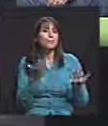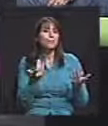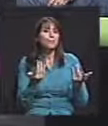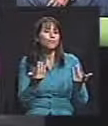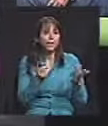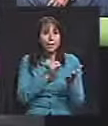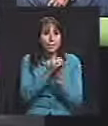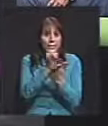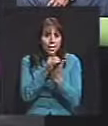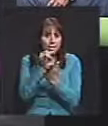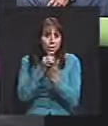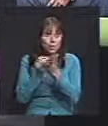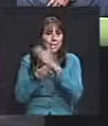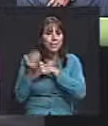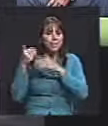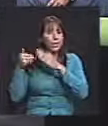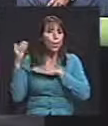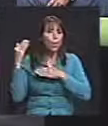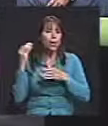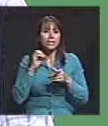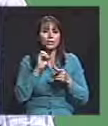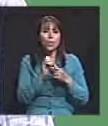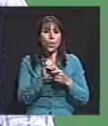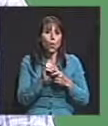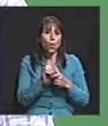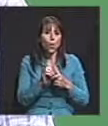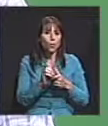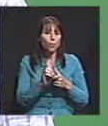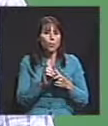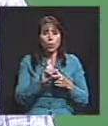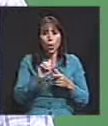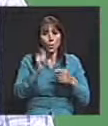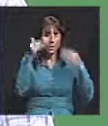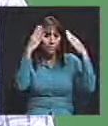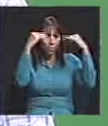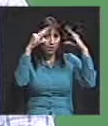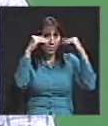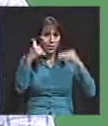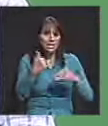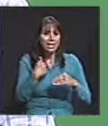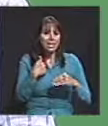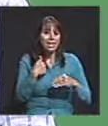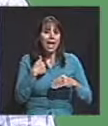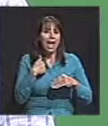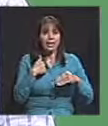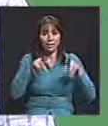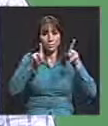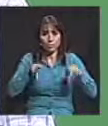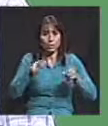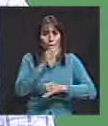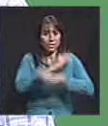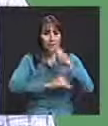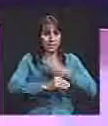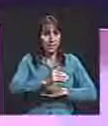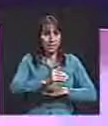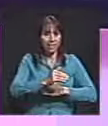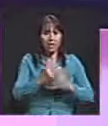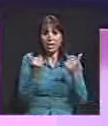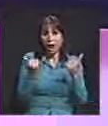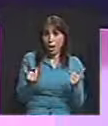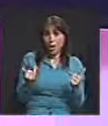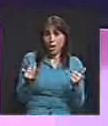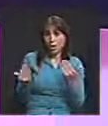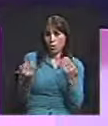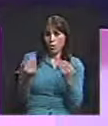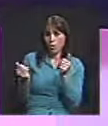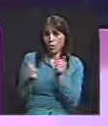investigaciones anteriores o algún otro tipo de información que se tenía sobre la población con discapacidad y ahora lo que tenemos con este censo